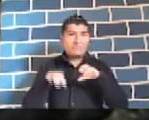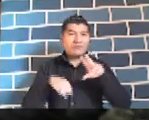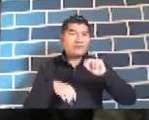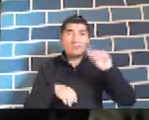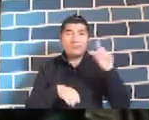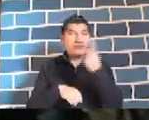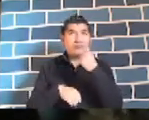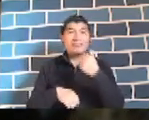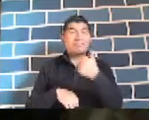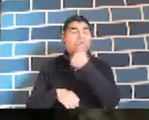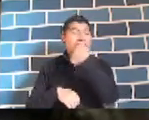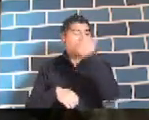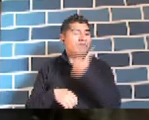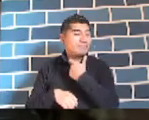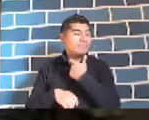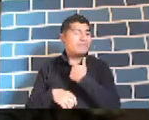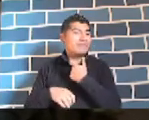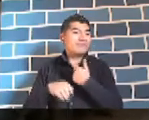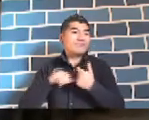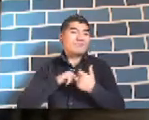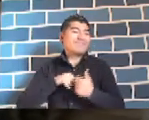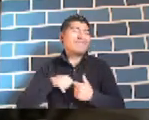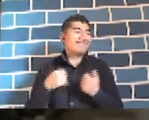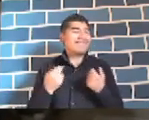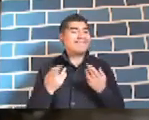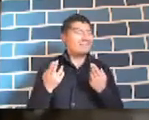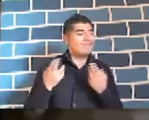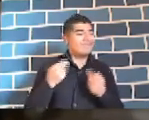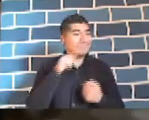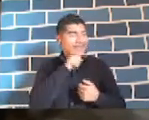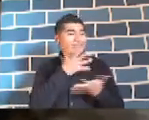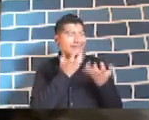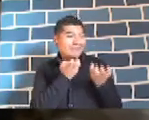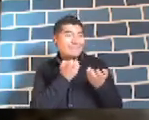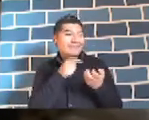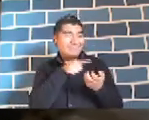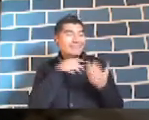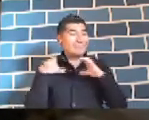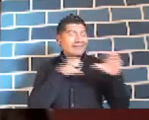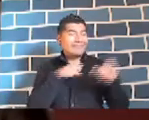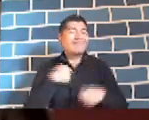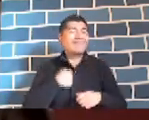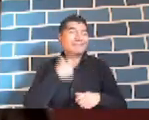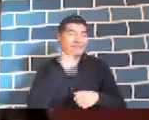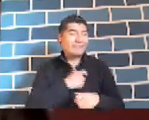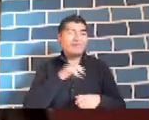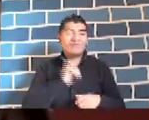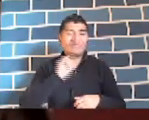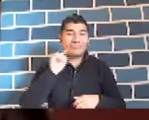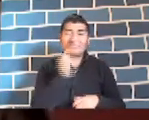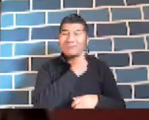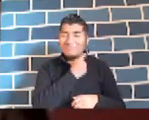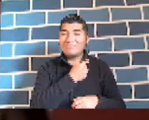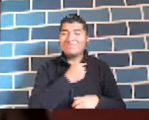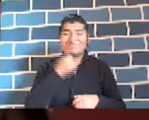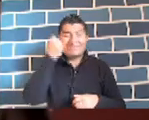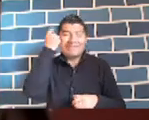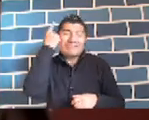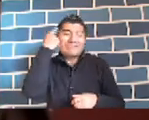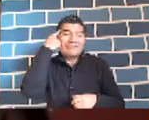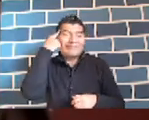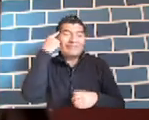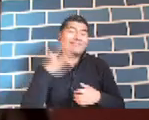escucharme a mí mismo y hacer caprichosamente aquello que pienso debo hacerlo por el solo hecho que se me ocurre a